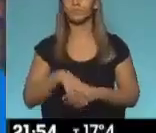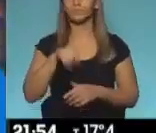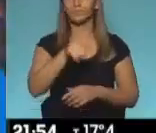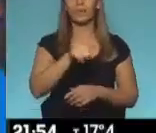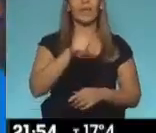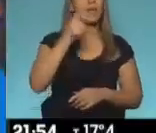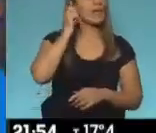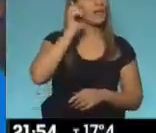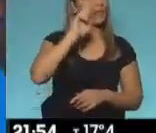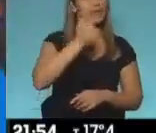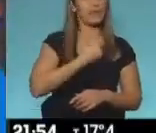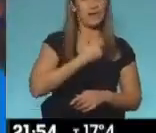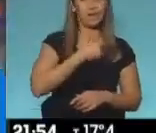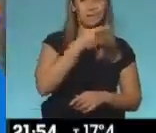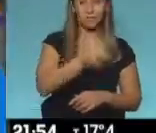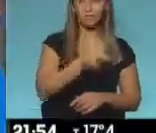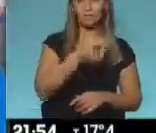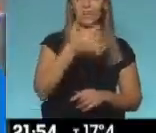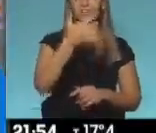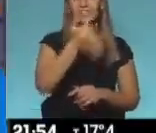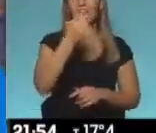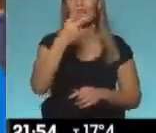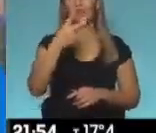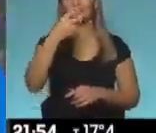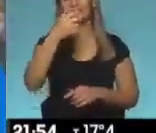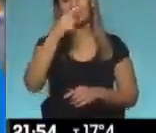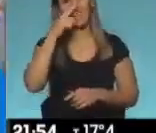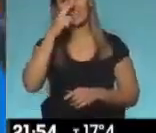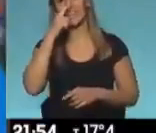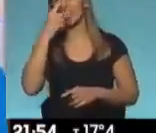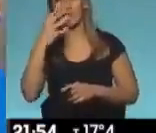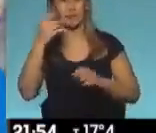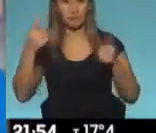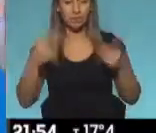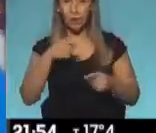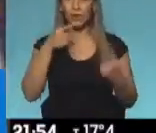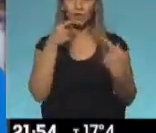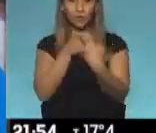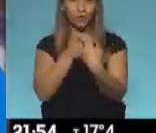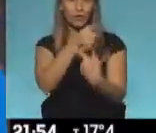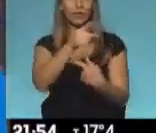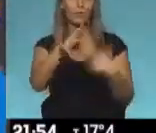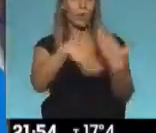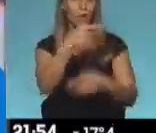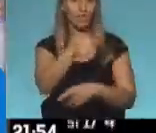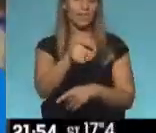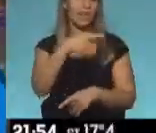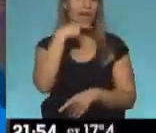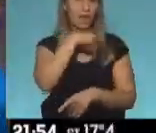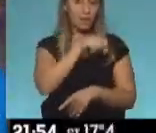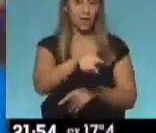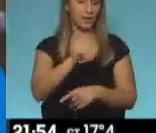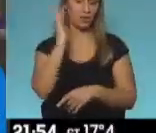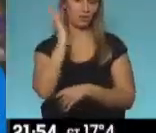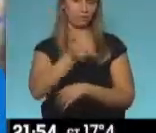Graf, 6-2, 7-6, 7-4. Era imposible la alemana, imposible. Sin embargo, Gabriela nos dejó el